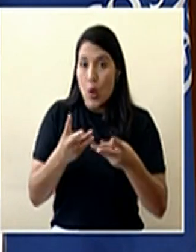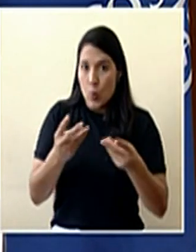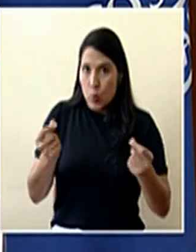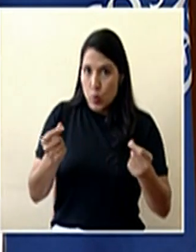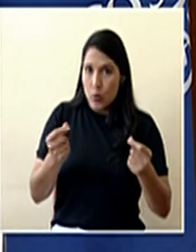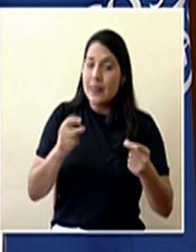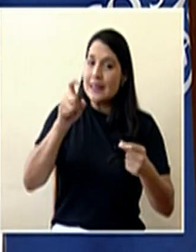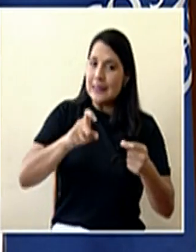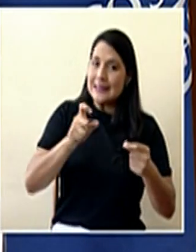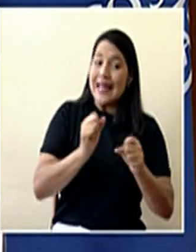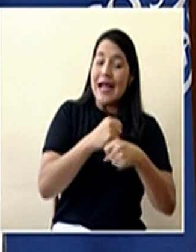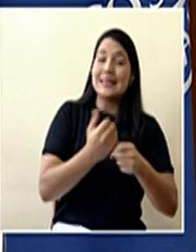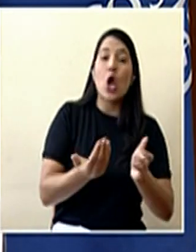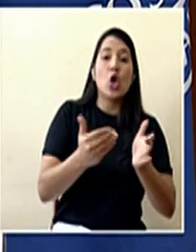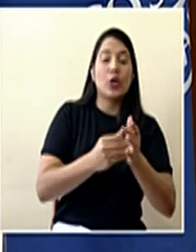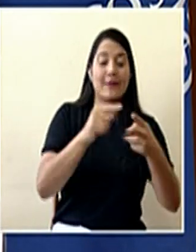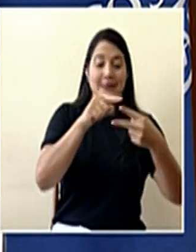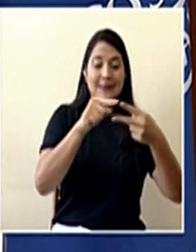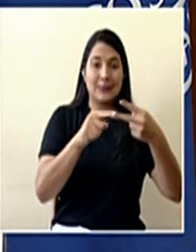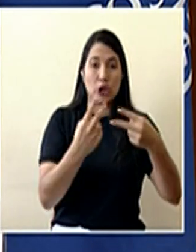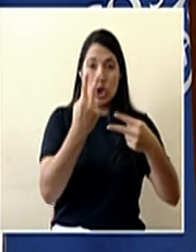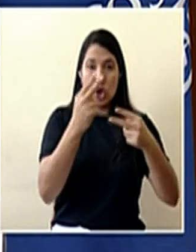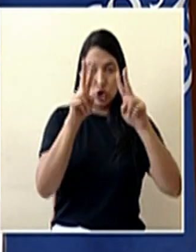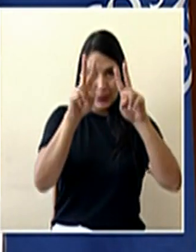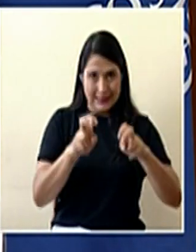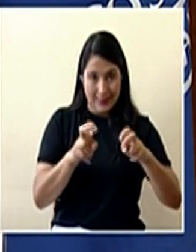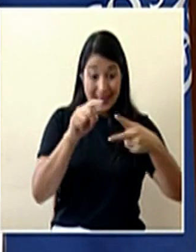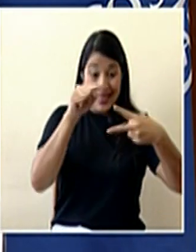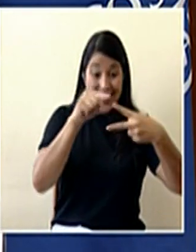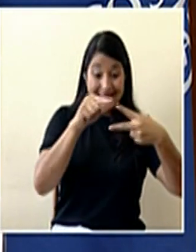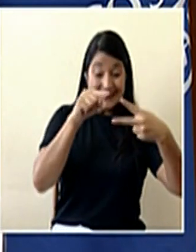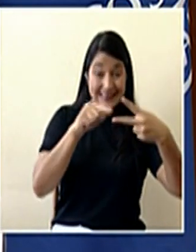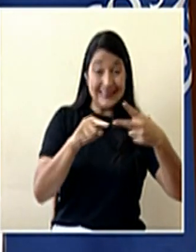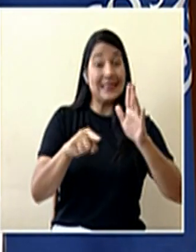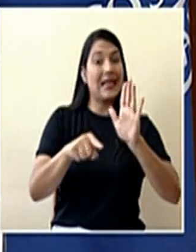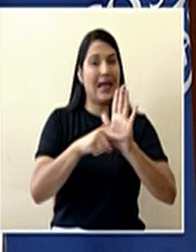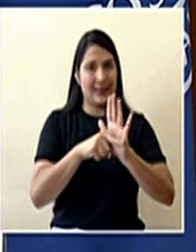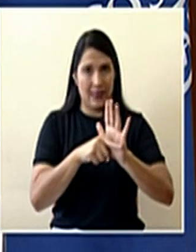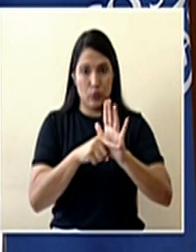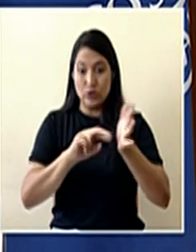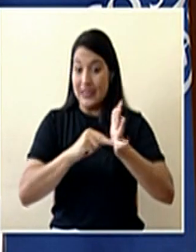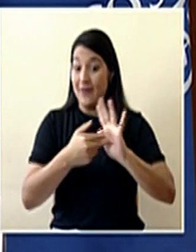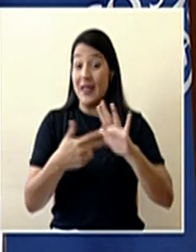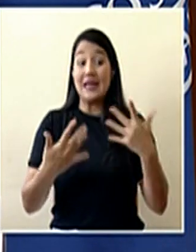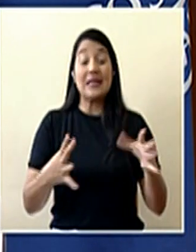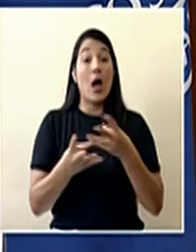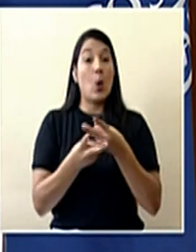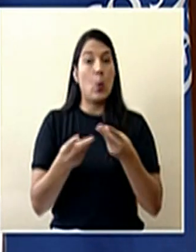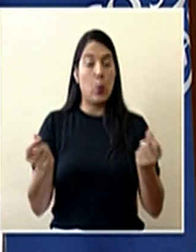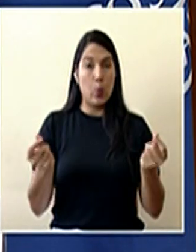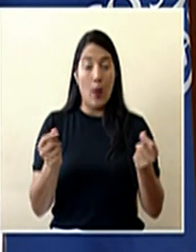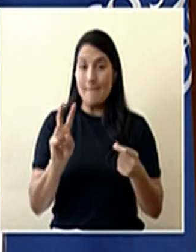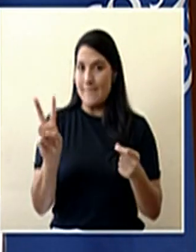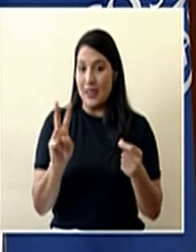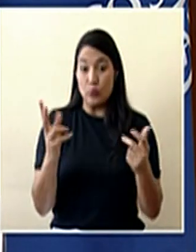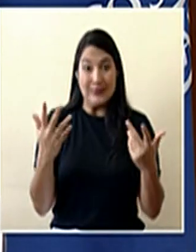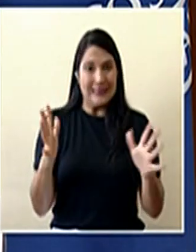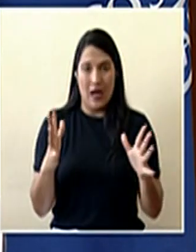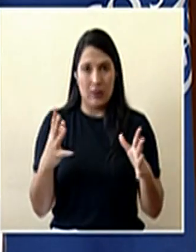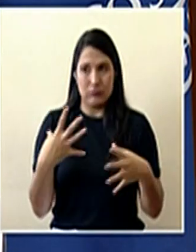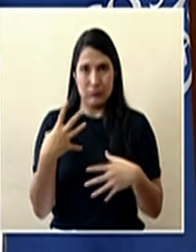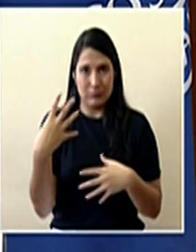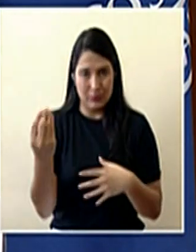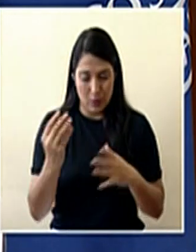para análisis por COVID-19 que salen negativos, o sea que ya el virus no está presente en las secreciones